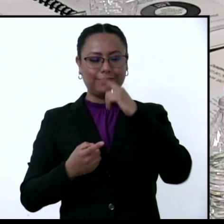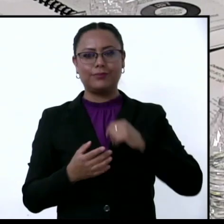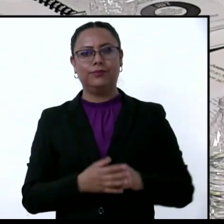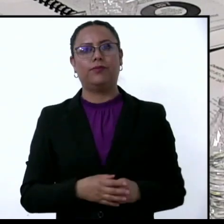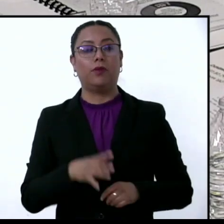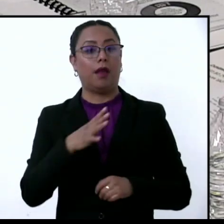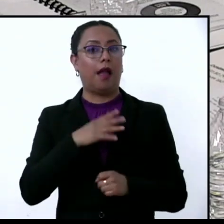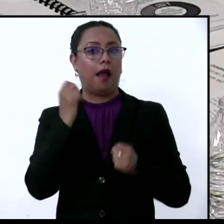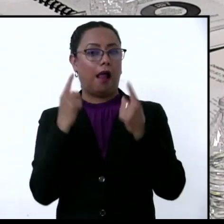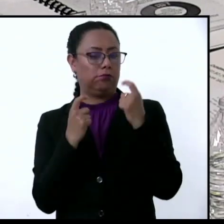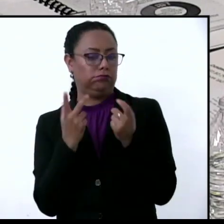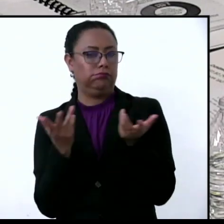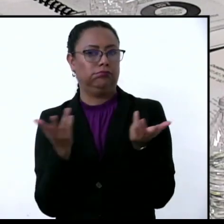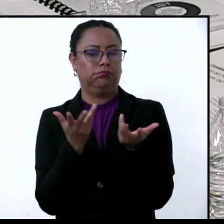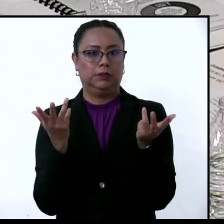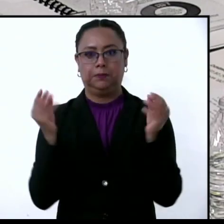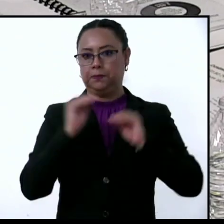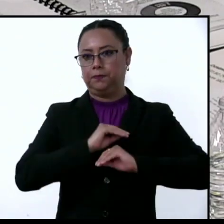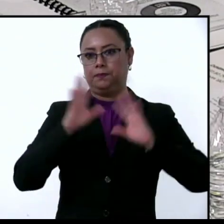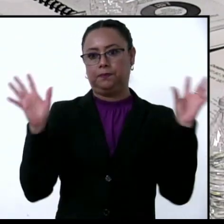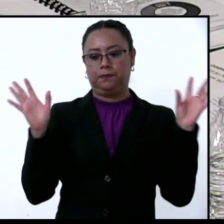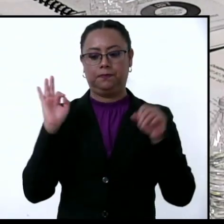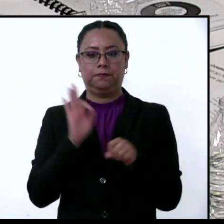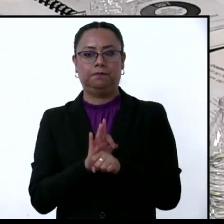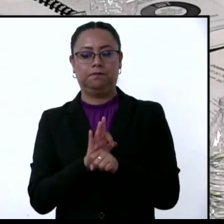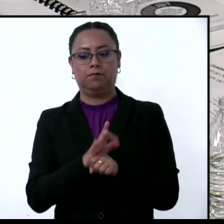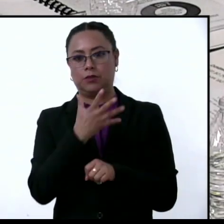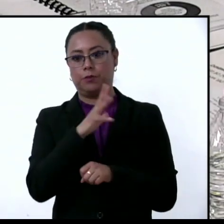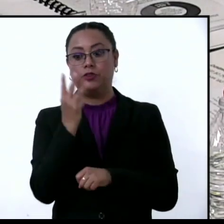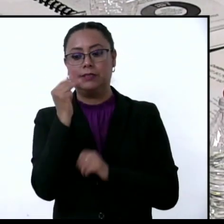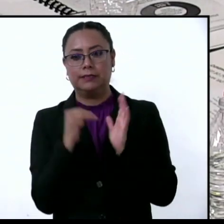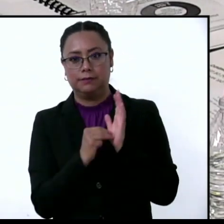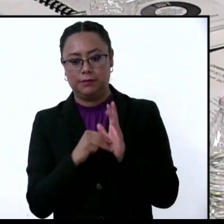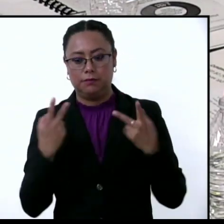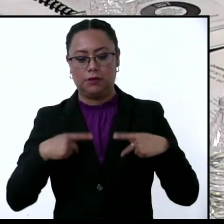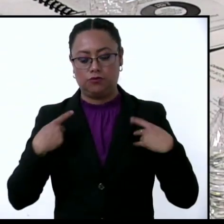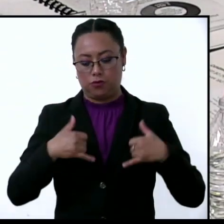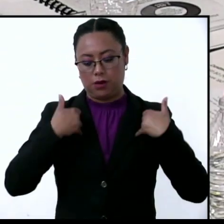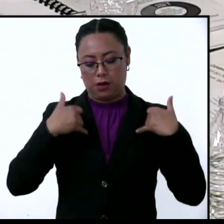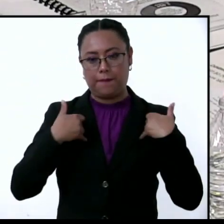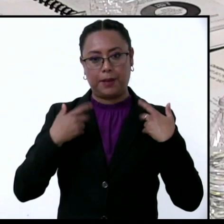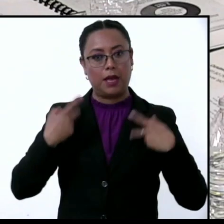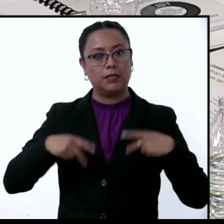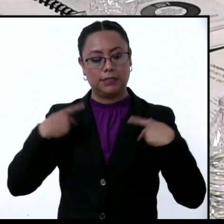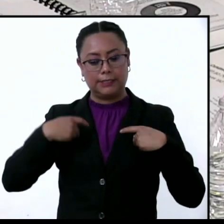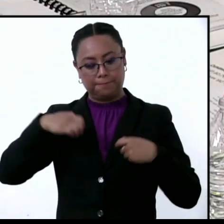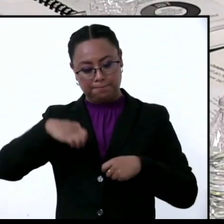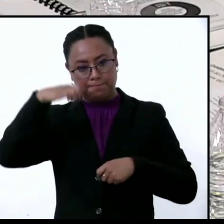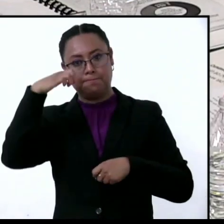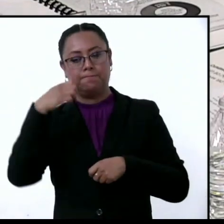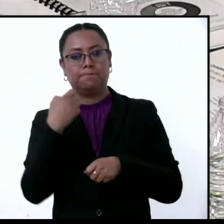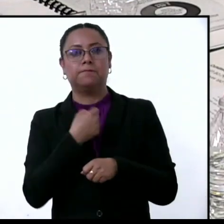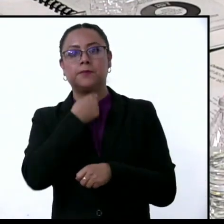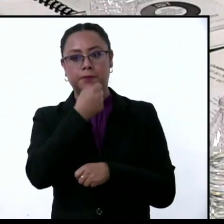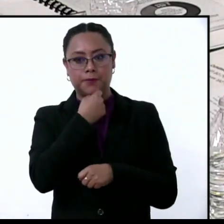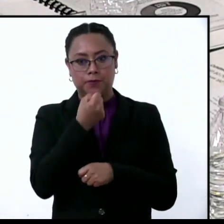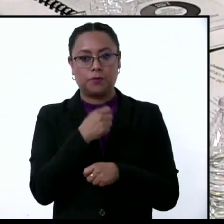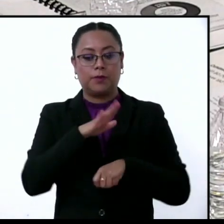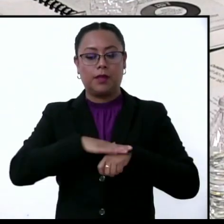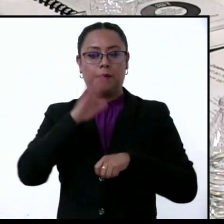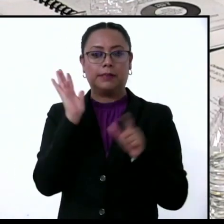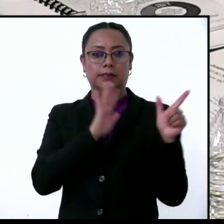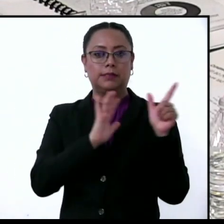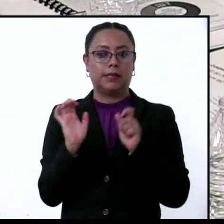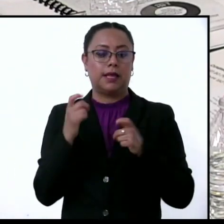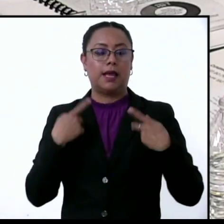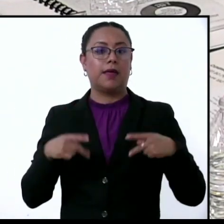habido acciones clave que han favorecido a más de 3.000 jóvenes, a personas adultas mayores, a más de 700 personas con